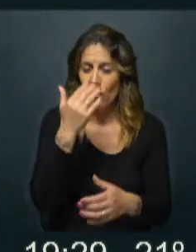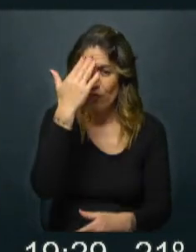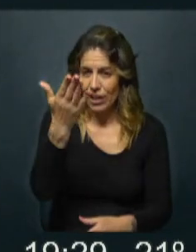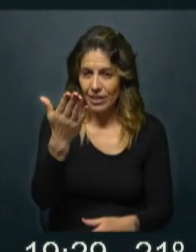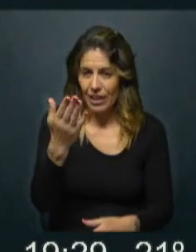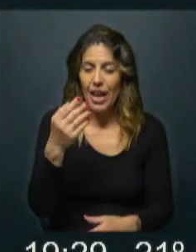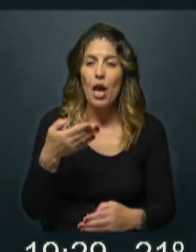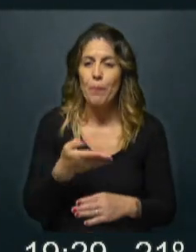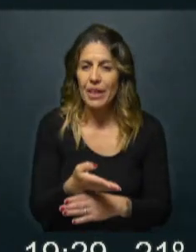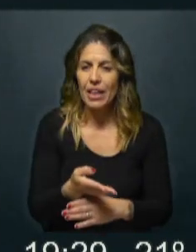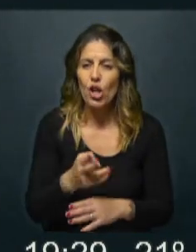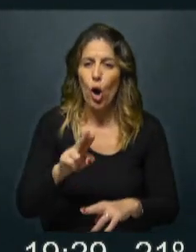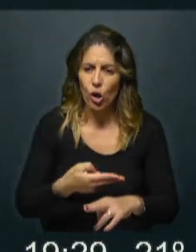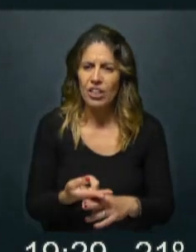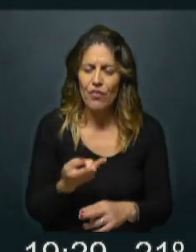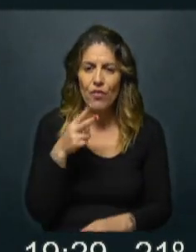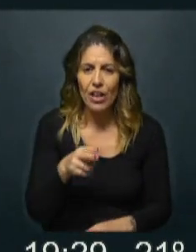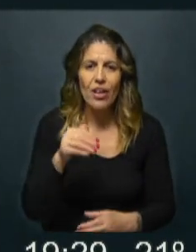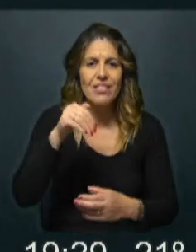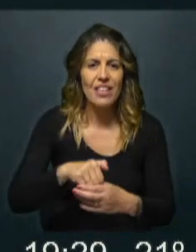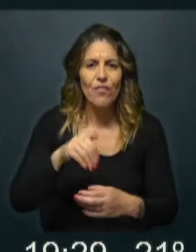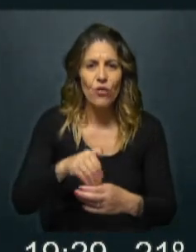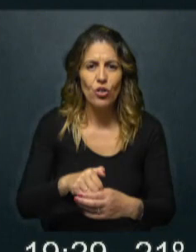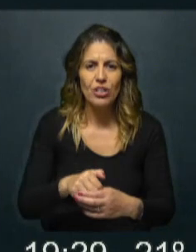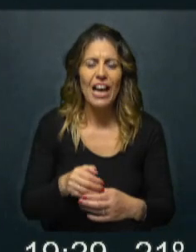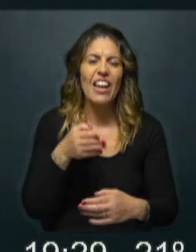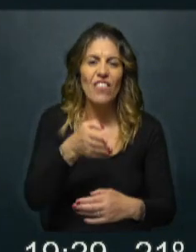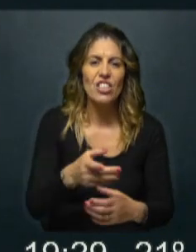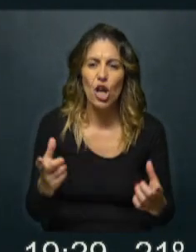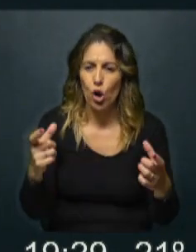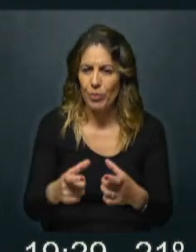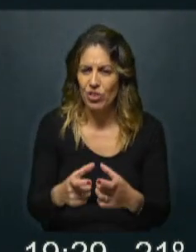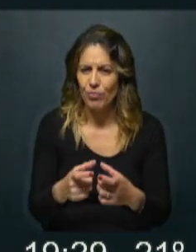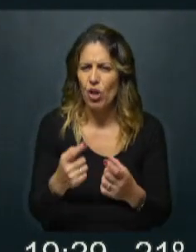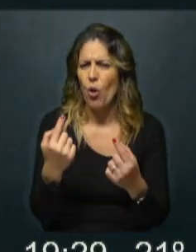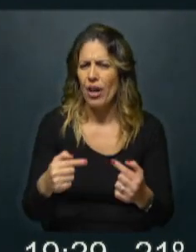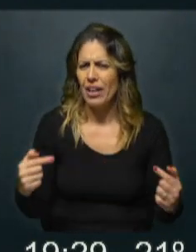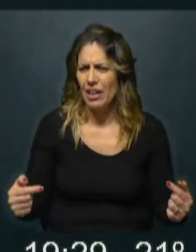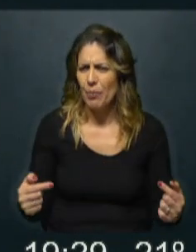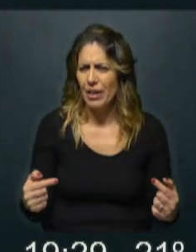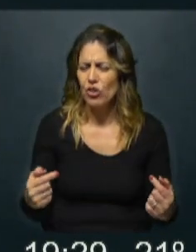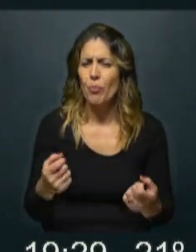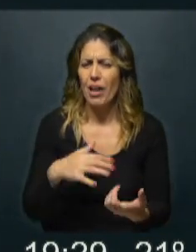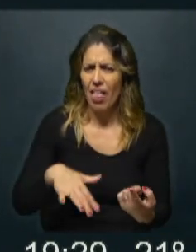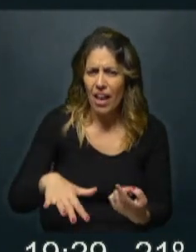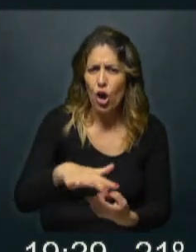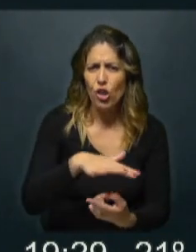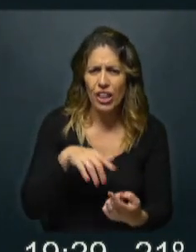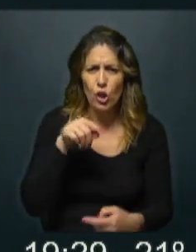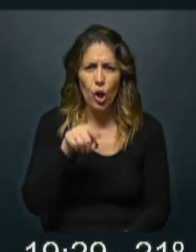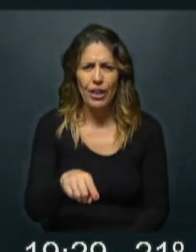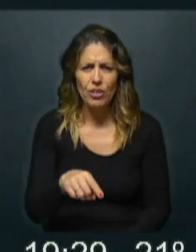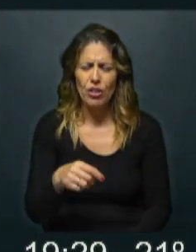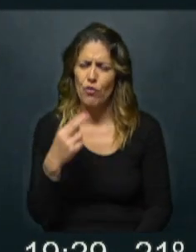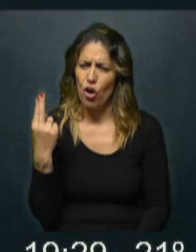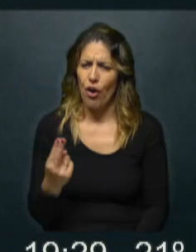la reconciliación y ahí es cuando se vota pasar a comisión es decir Tuvo una serie de elementos para darle contexto a esto que fueron